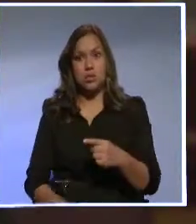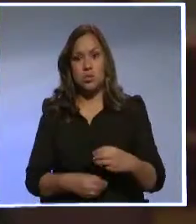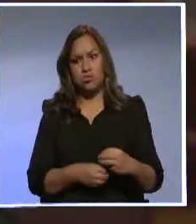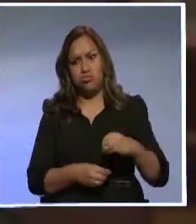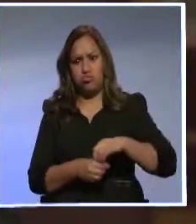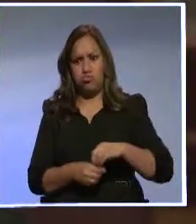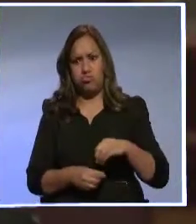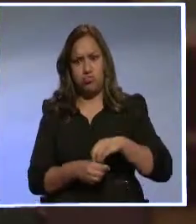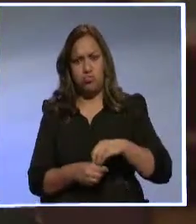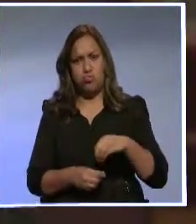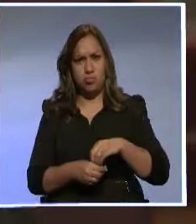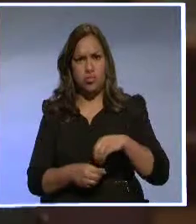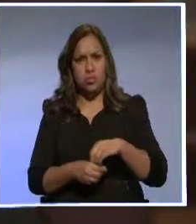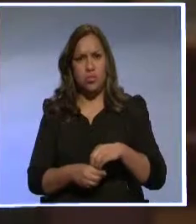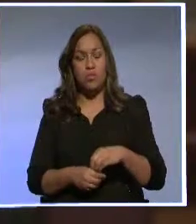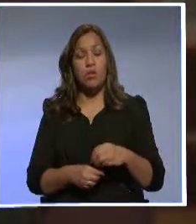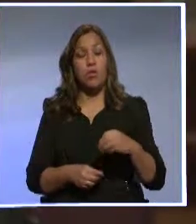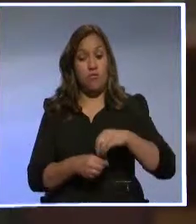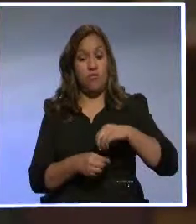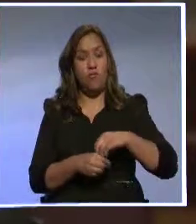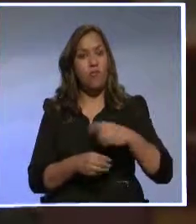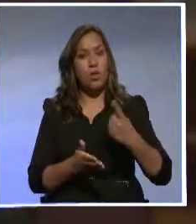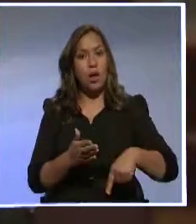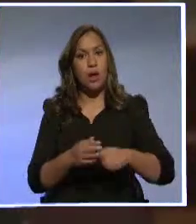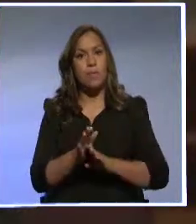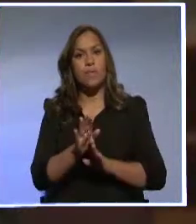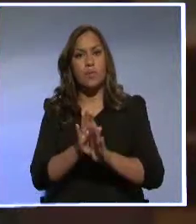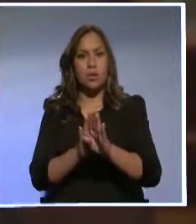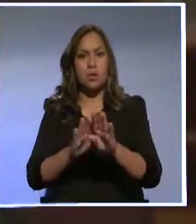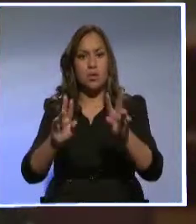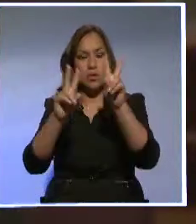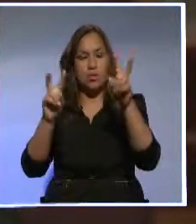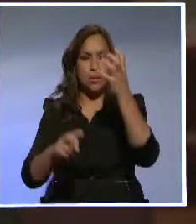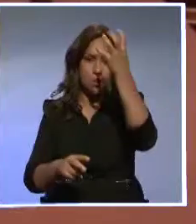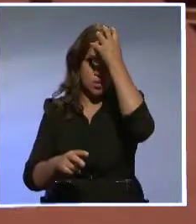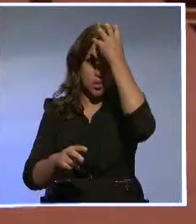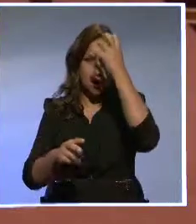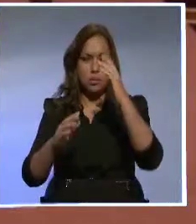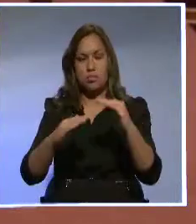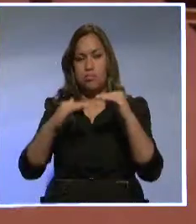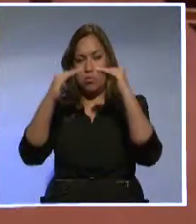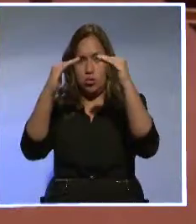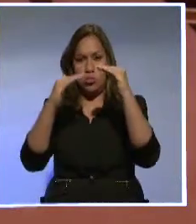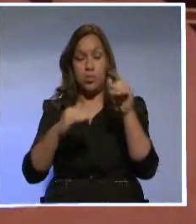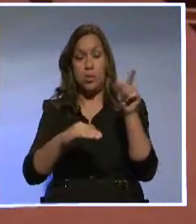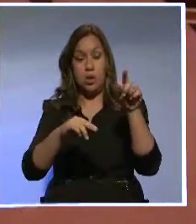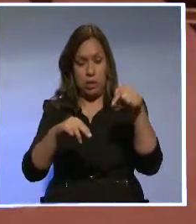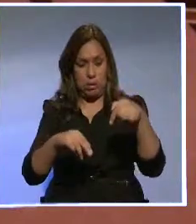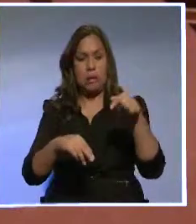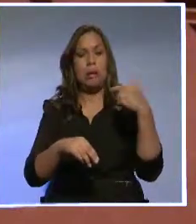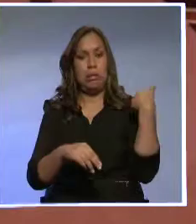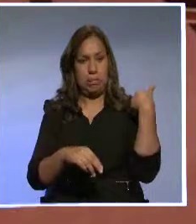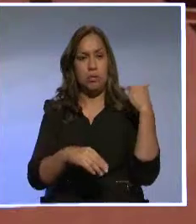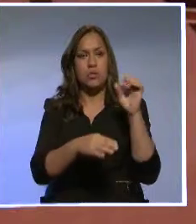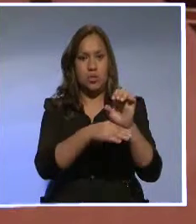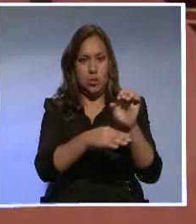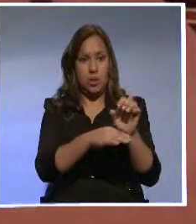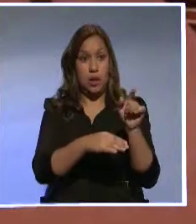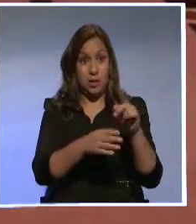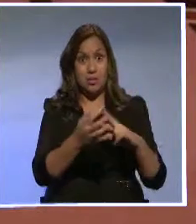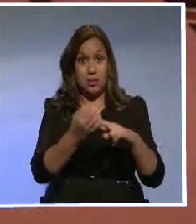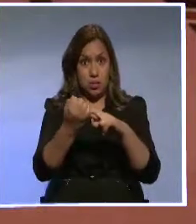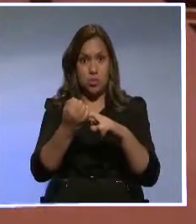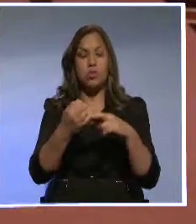world the pope del por qué es del fondo de desarrollo de la de la educación superior en el ecuador que es el que les da los recursos a las